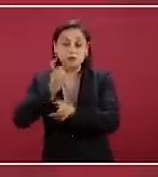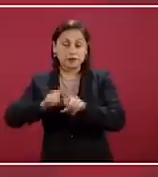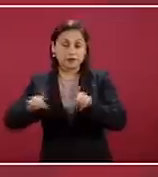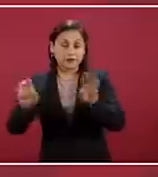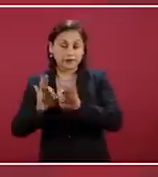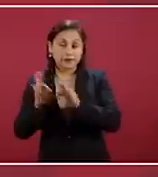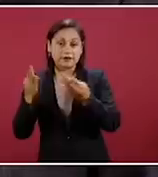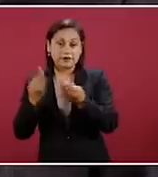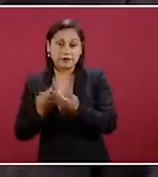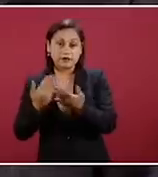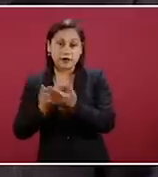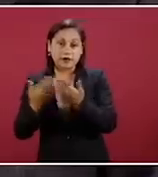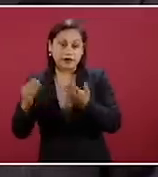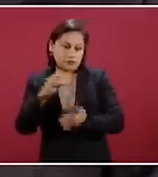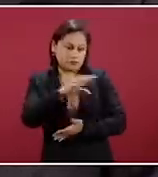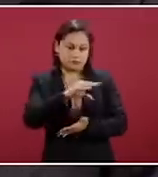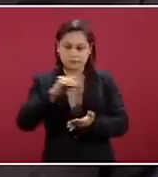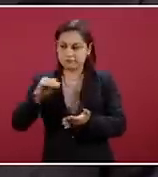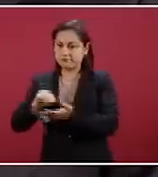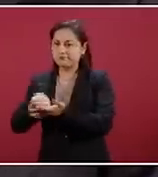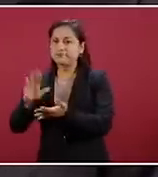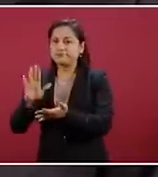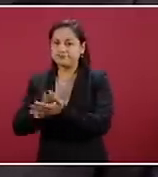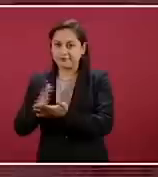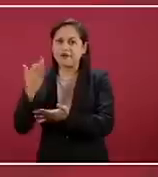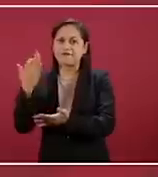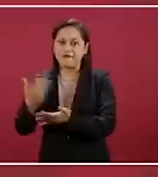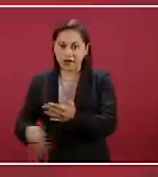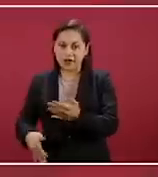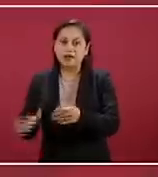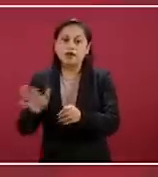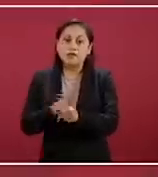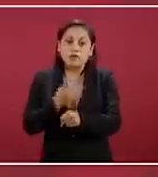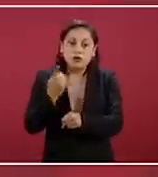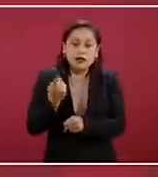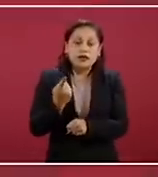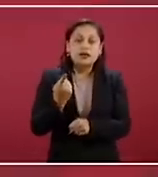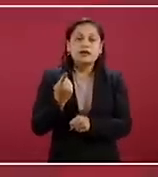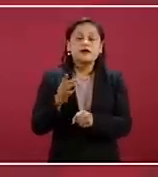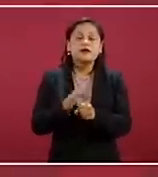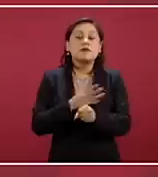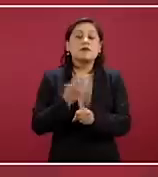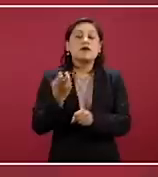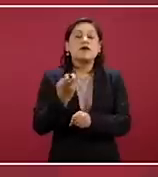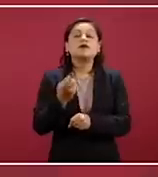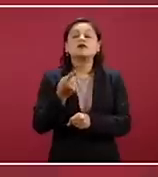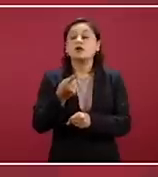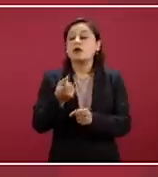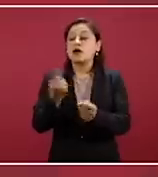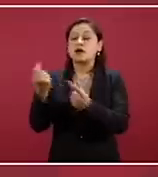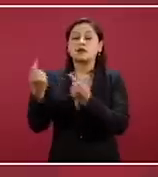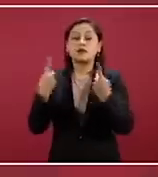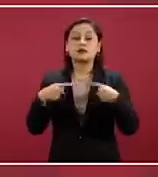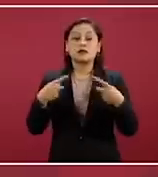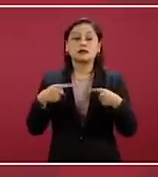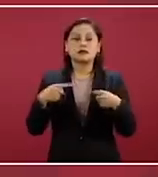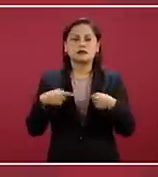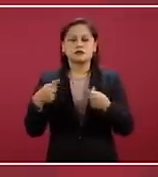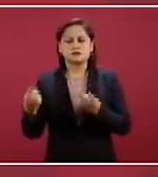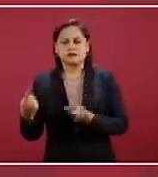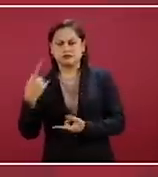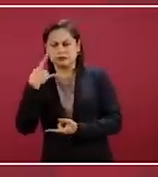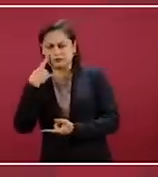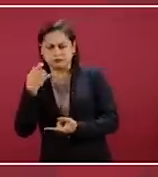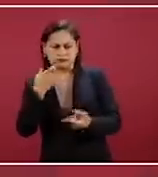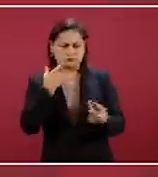significar pues que haya discrepancias. De todas maneras, estamos